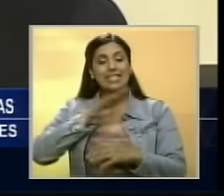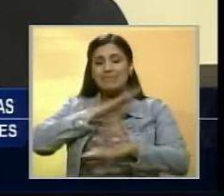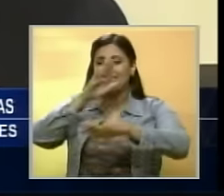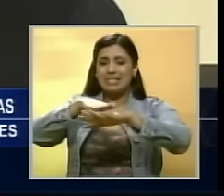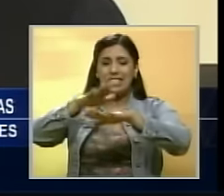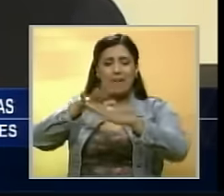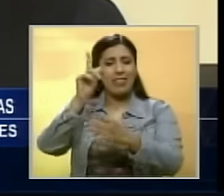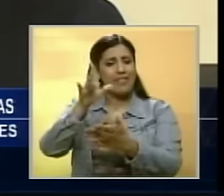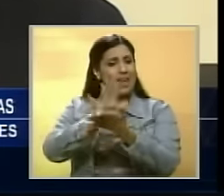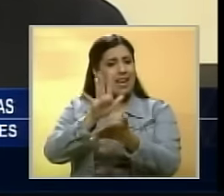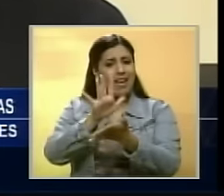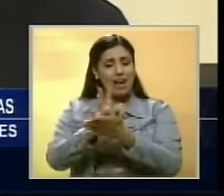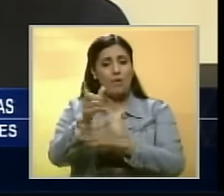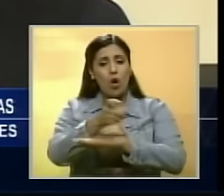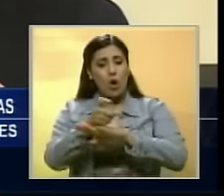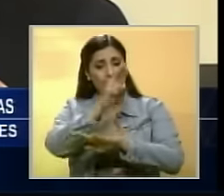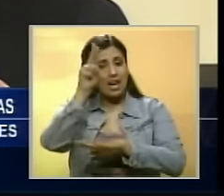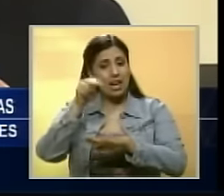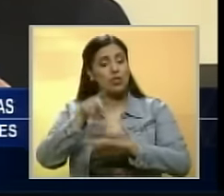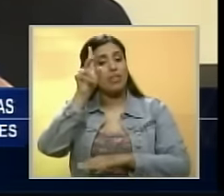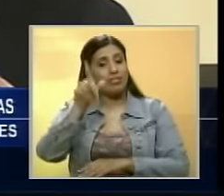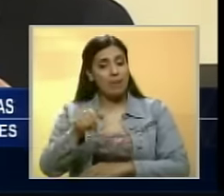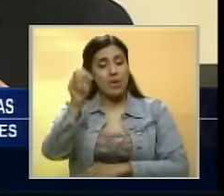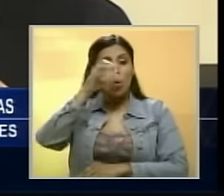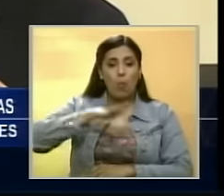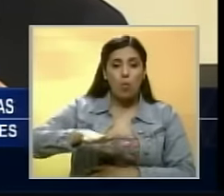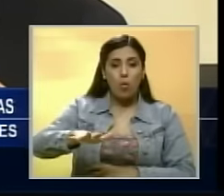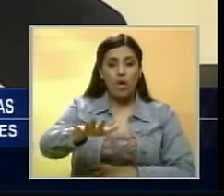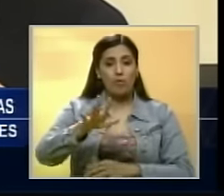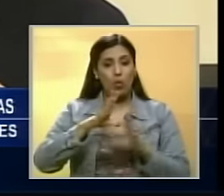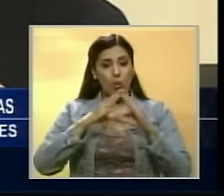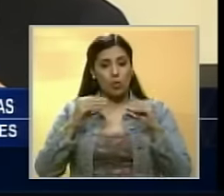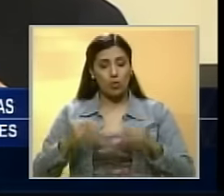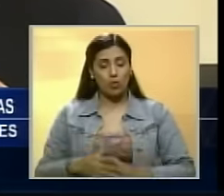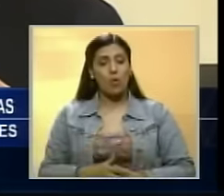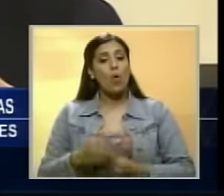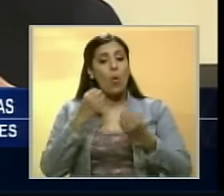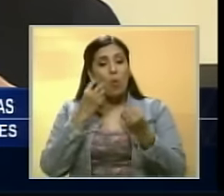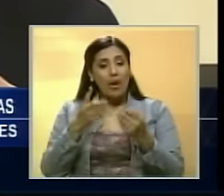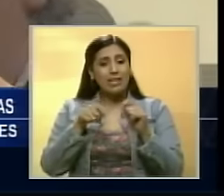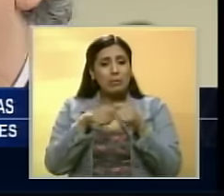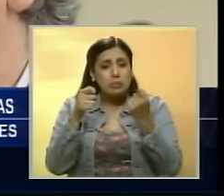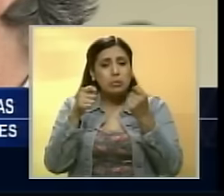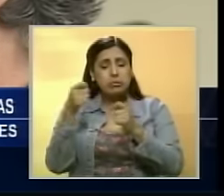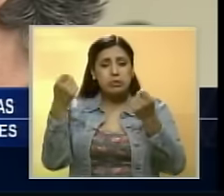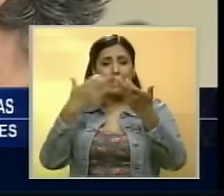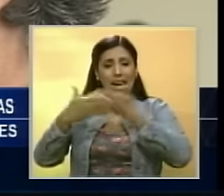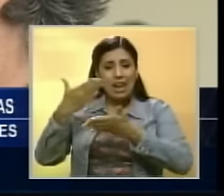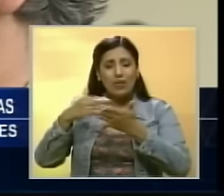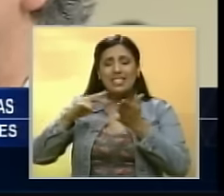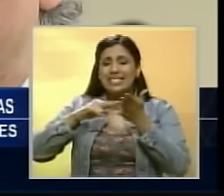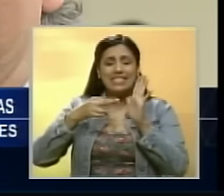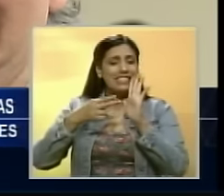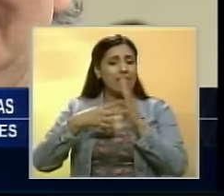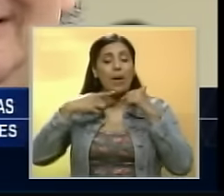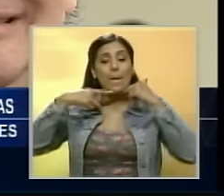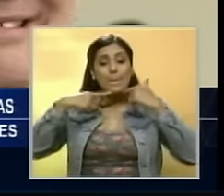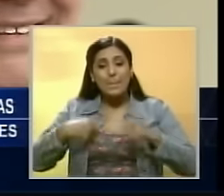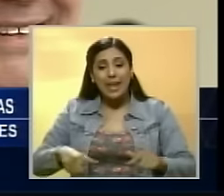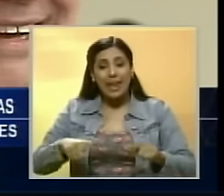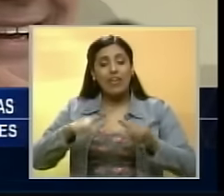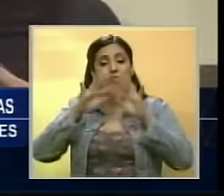llamado a la calma tanto al gobierno nacional como a la población en general dijo que la destrucción de negocios significa la pérdida de